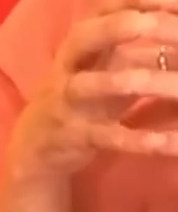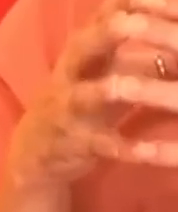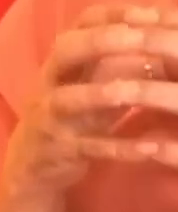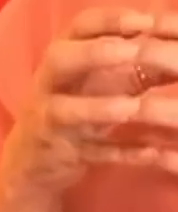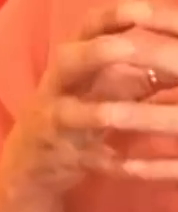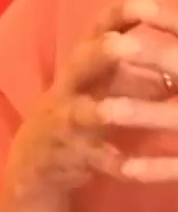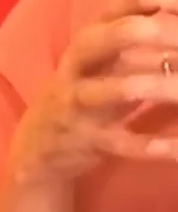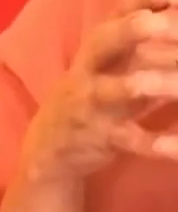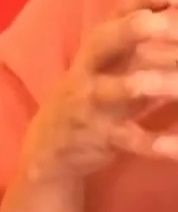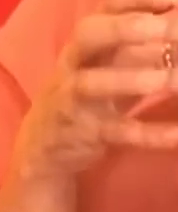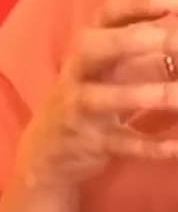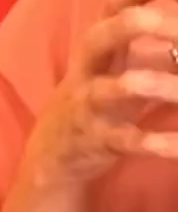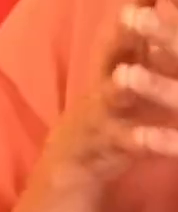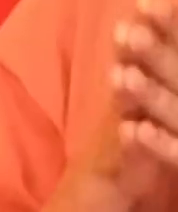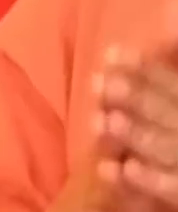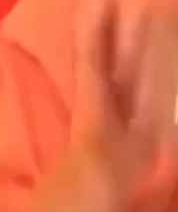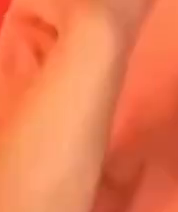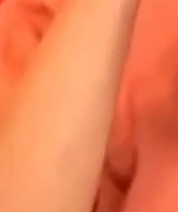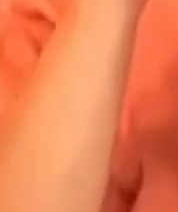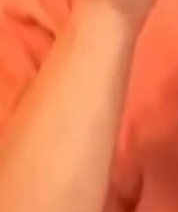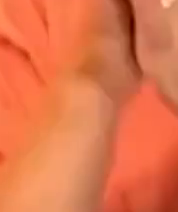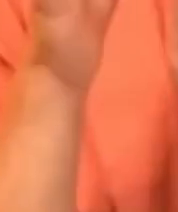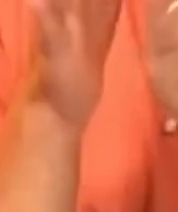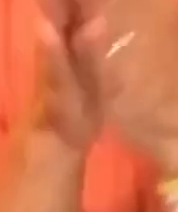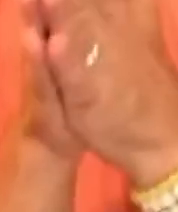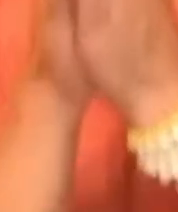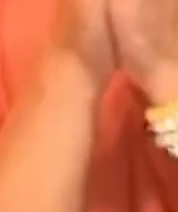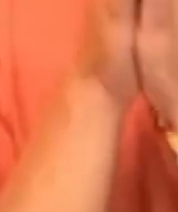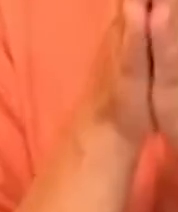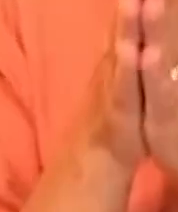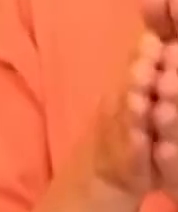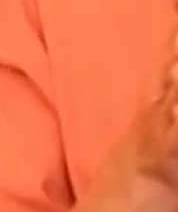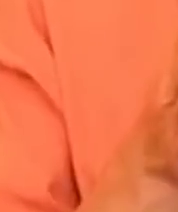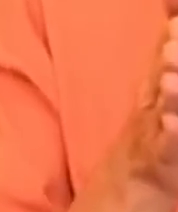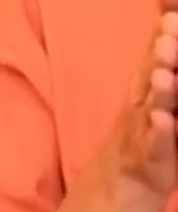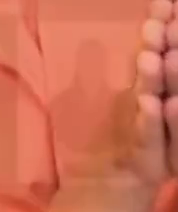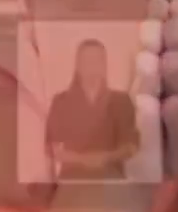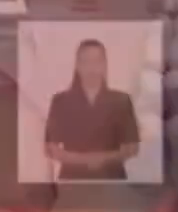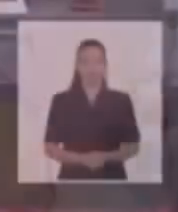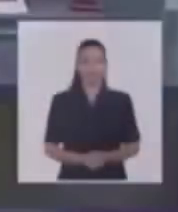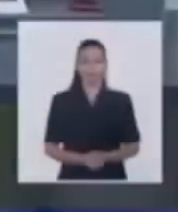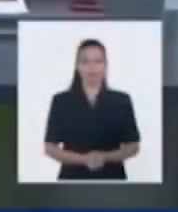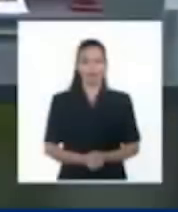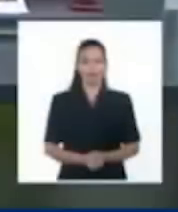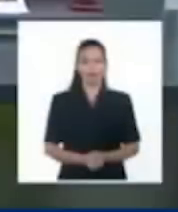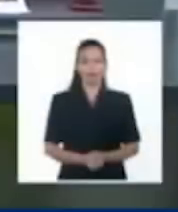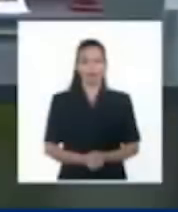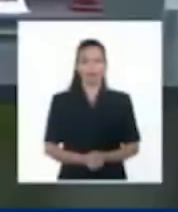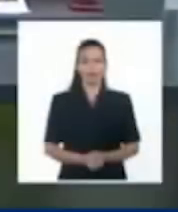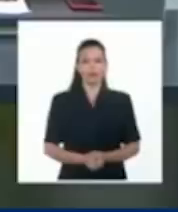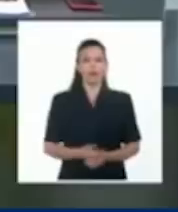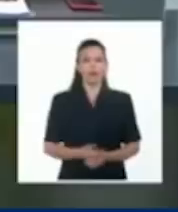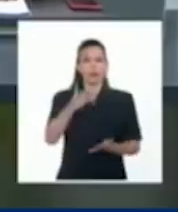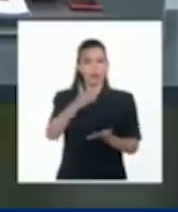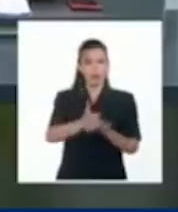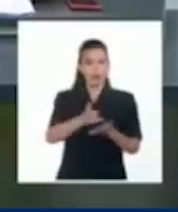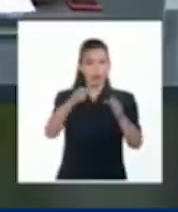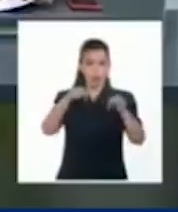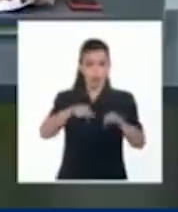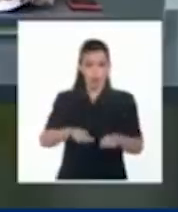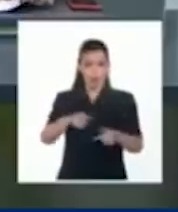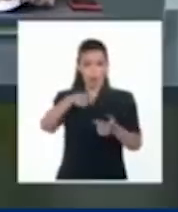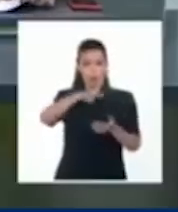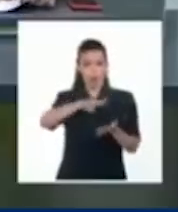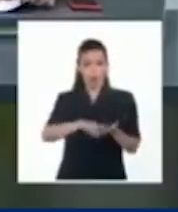para nada me asombra que lo que esté ocurriendo en Cuba con los rusos y todos estos acuerdos